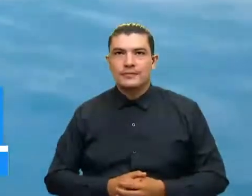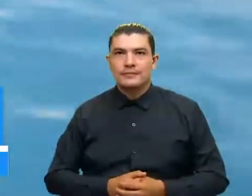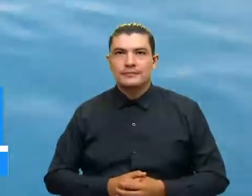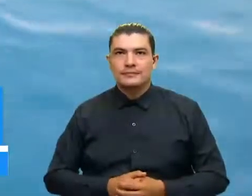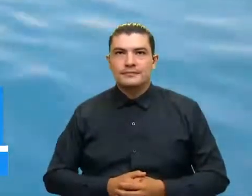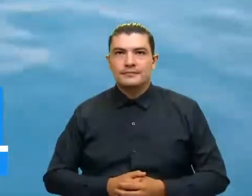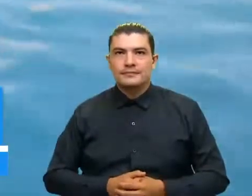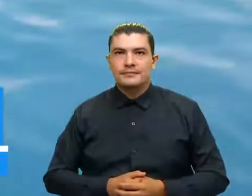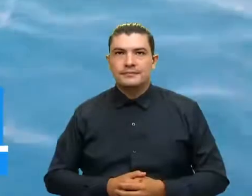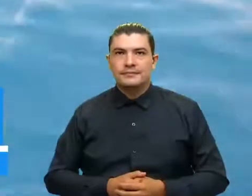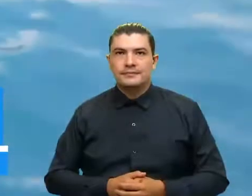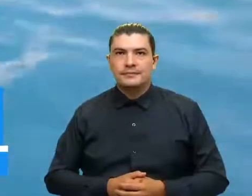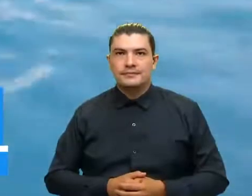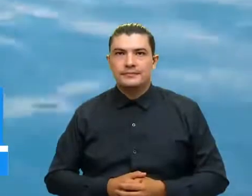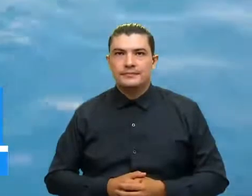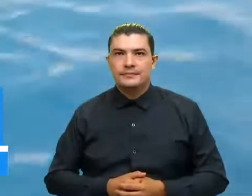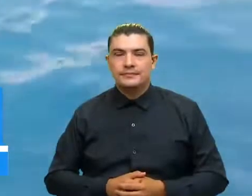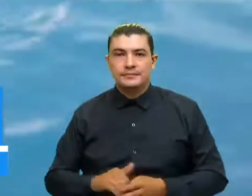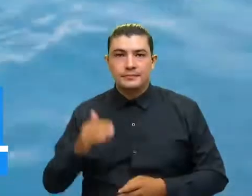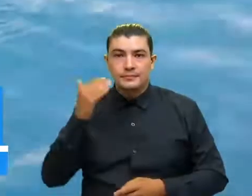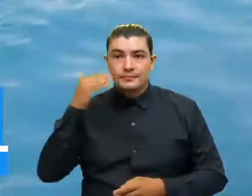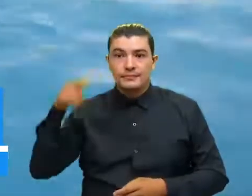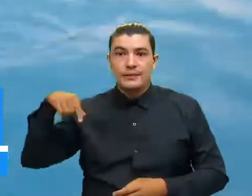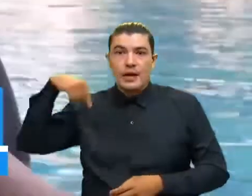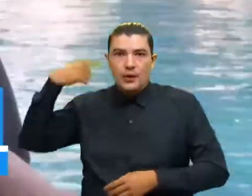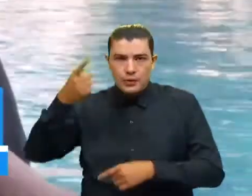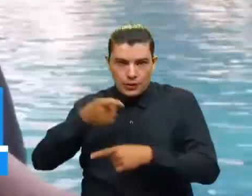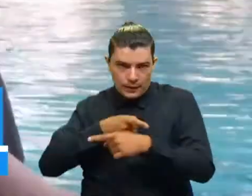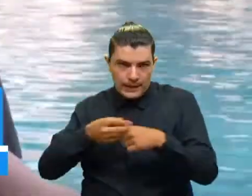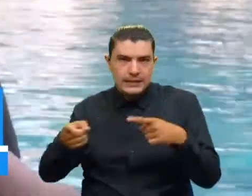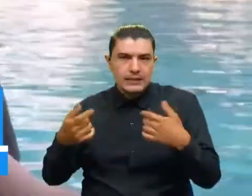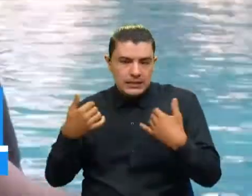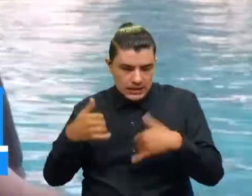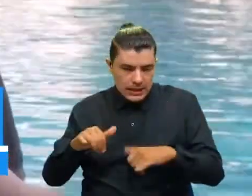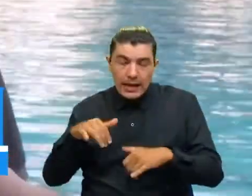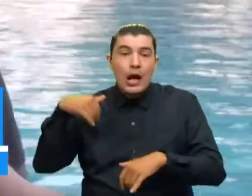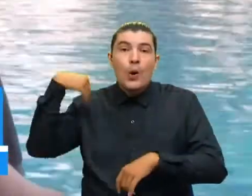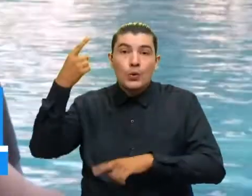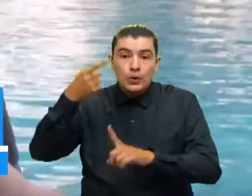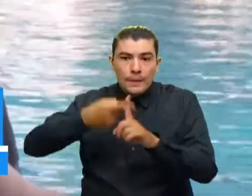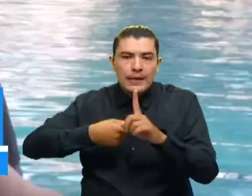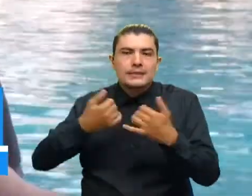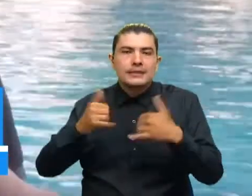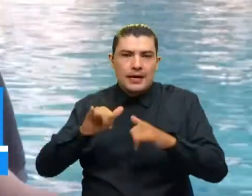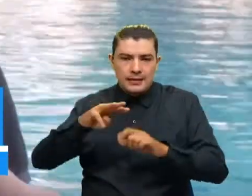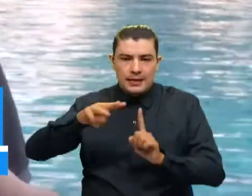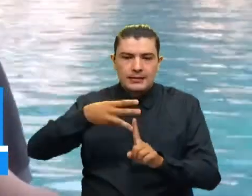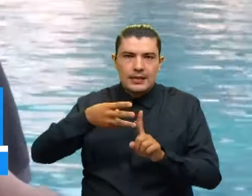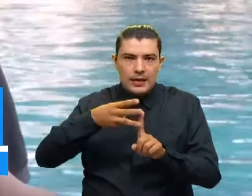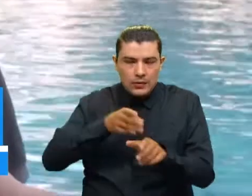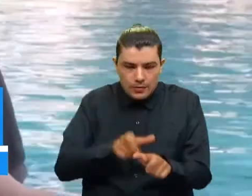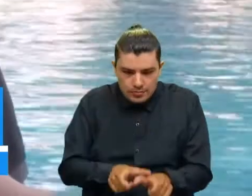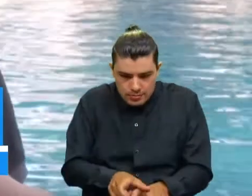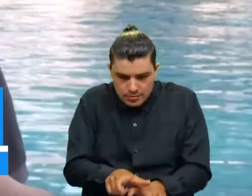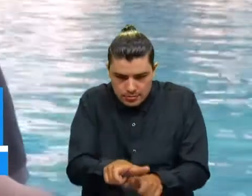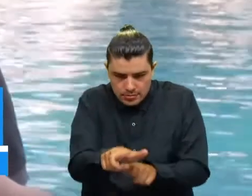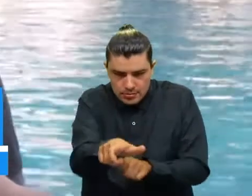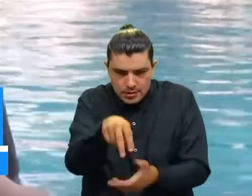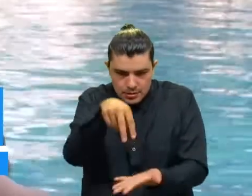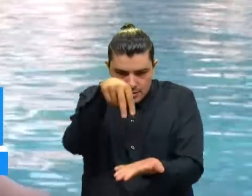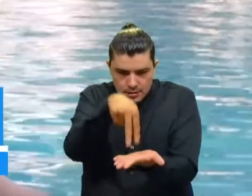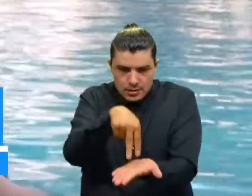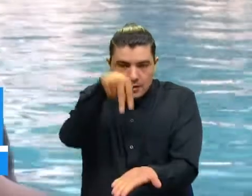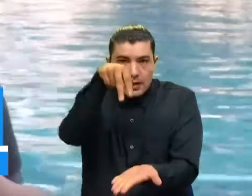mes, a más tardar el otro mes, tenemos la otra tabla. Y yo creo que en marzo estamos estrenando